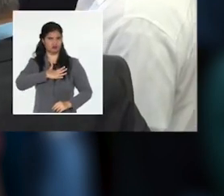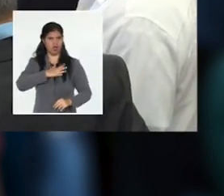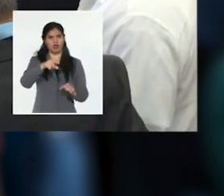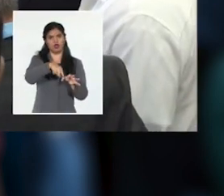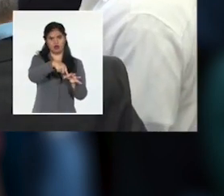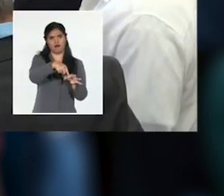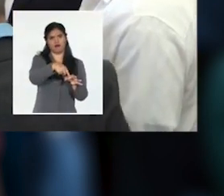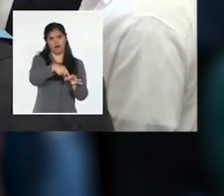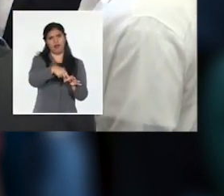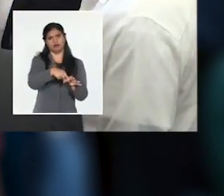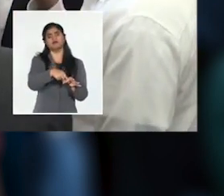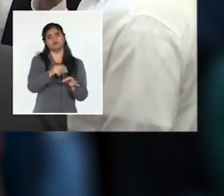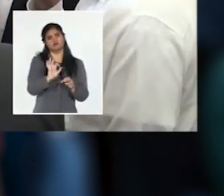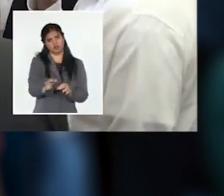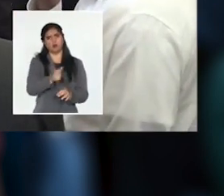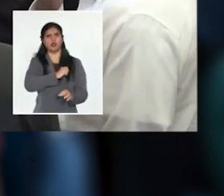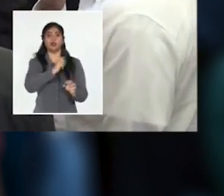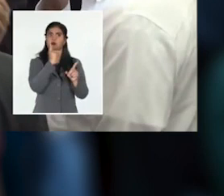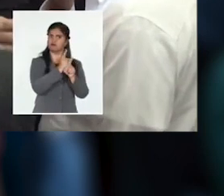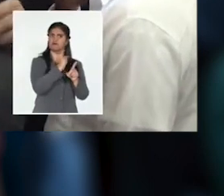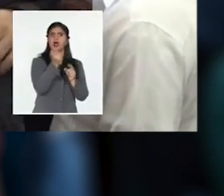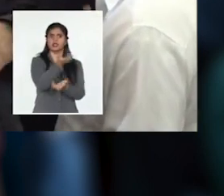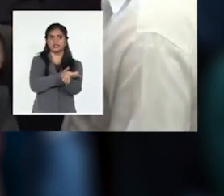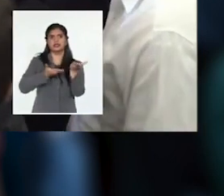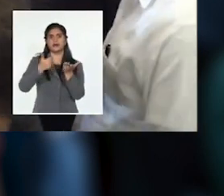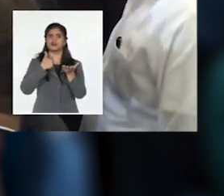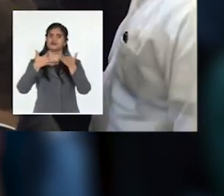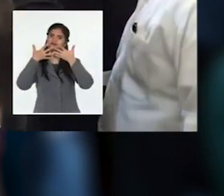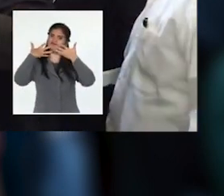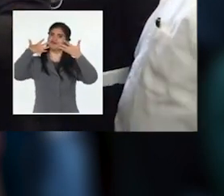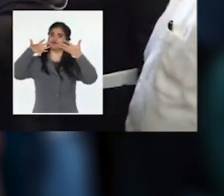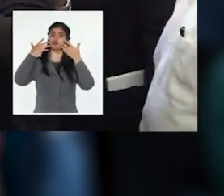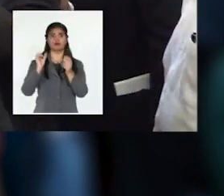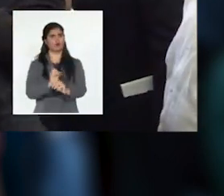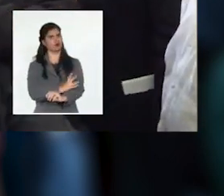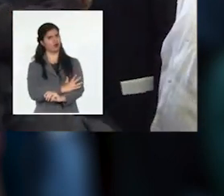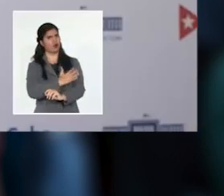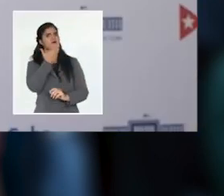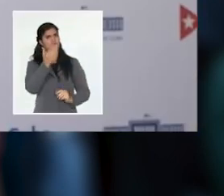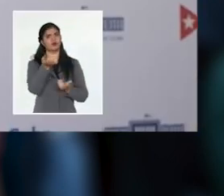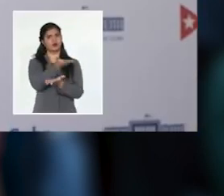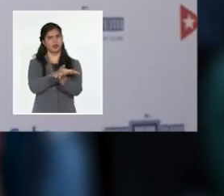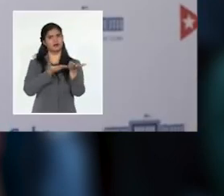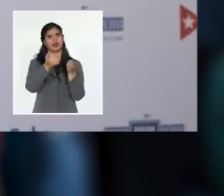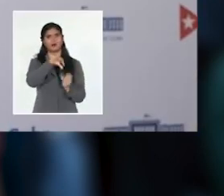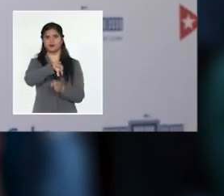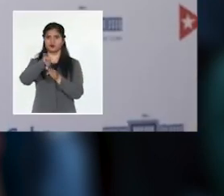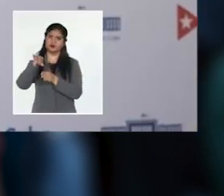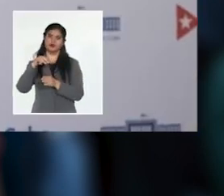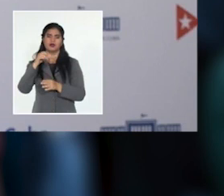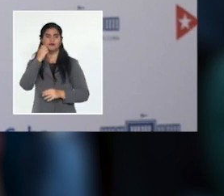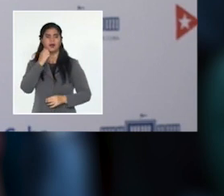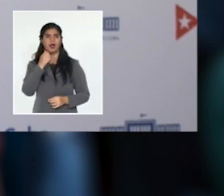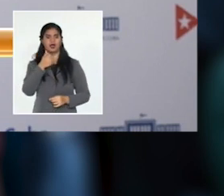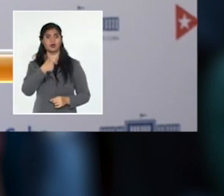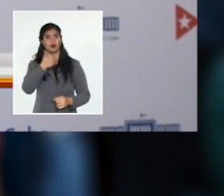y queremos tener estos contactos. Así que yo estoy muy contenta, yo creo que ha sido excelente. Lo que más me llama la atención es la humildad de nuestro